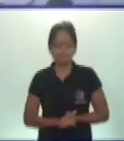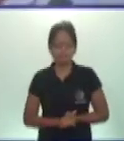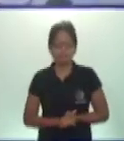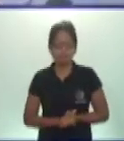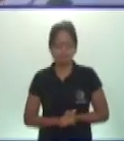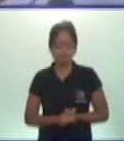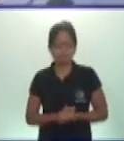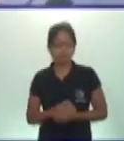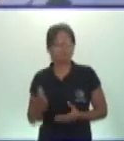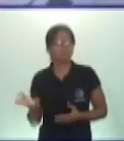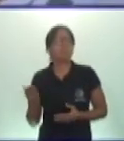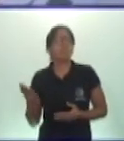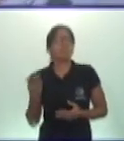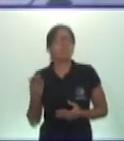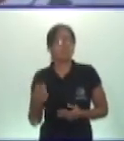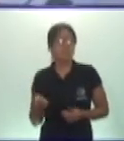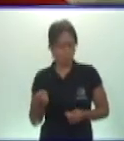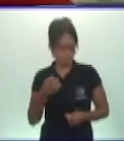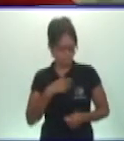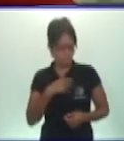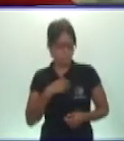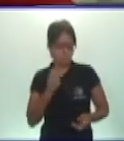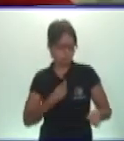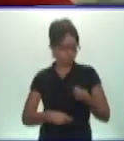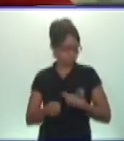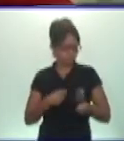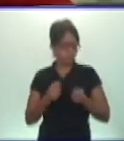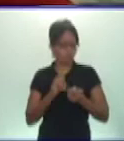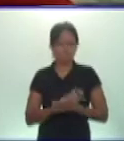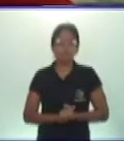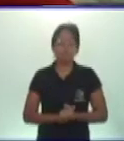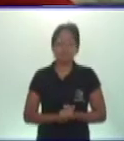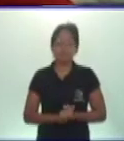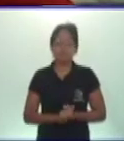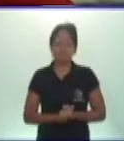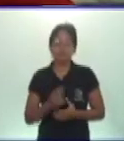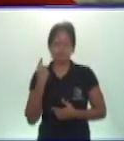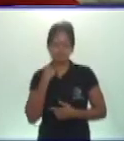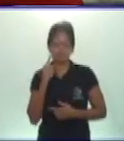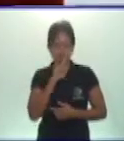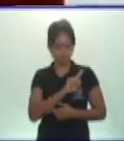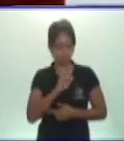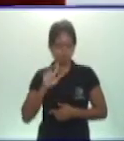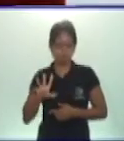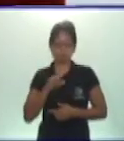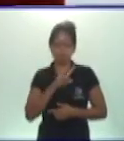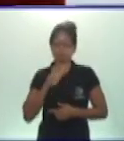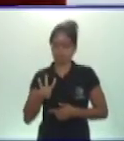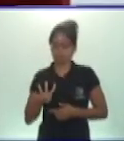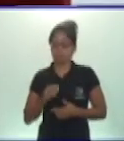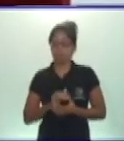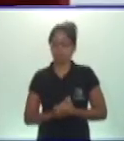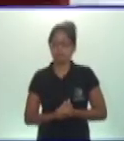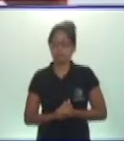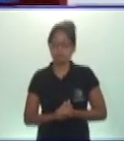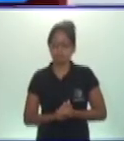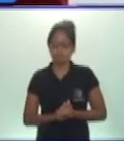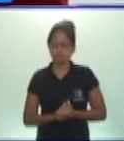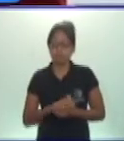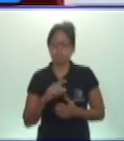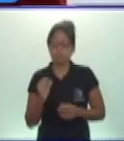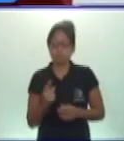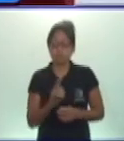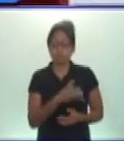Anda, que tenemos negocios entre manos. En 1514 tuvo una primera